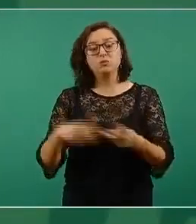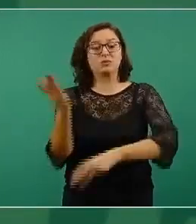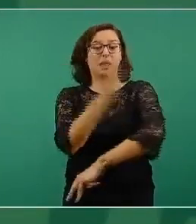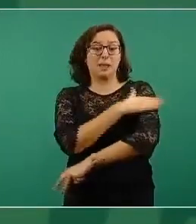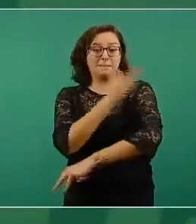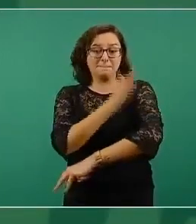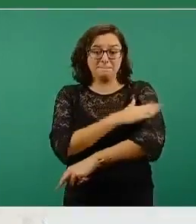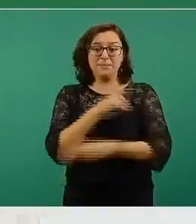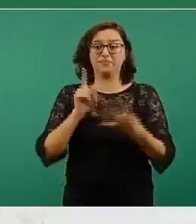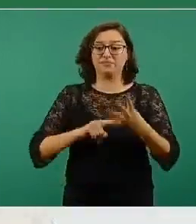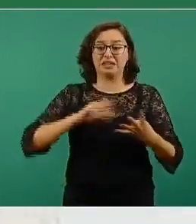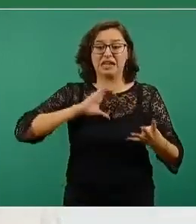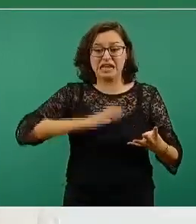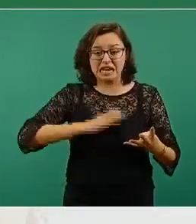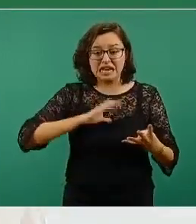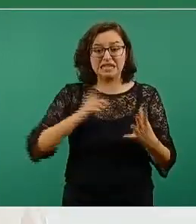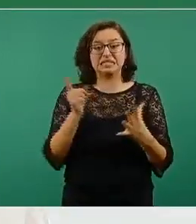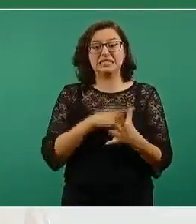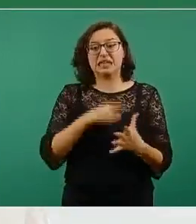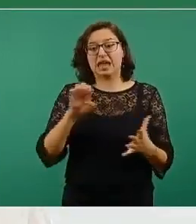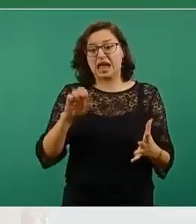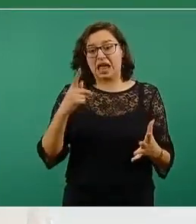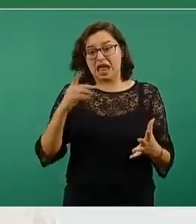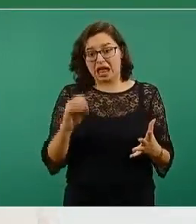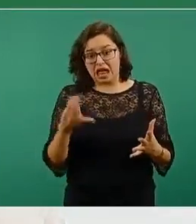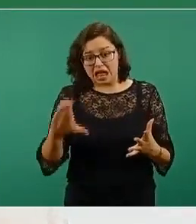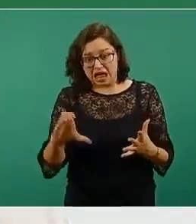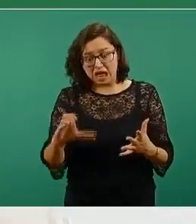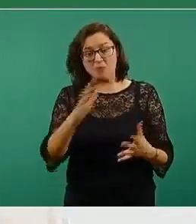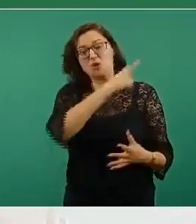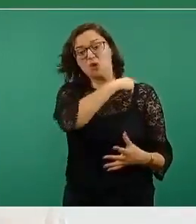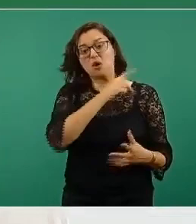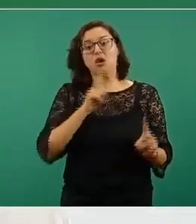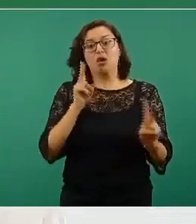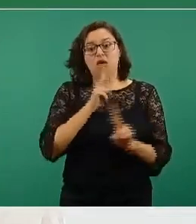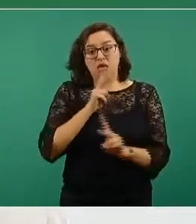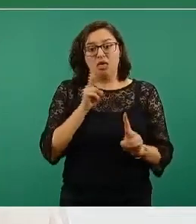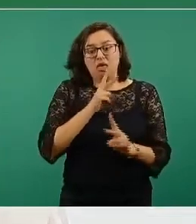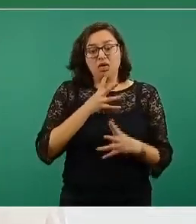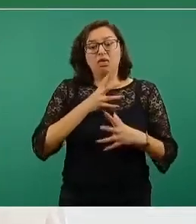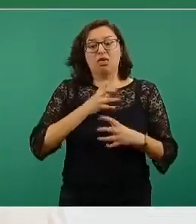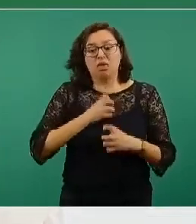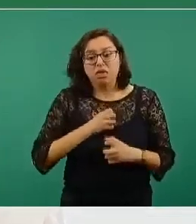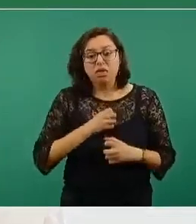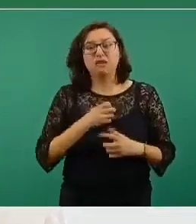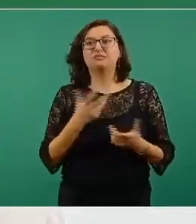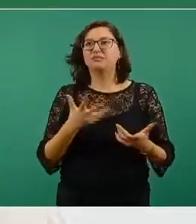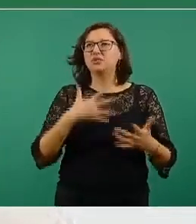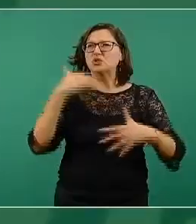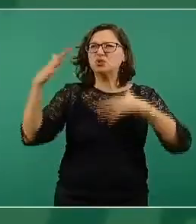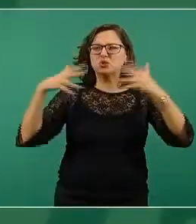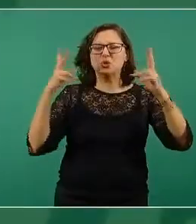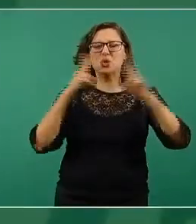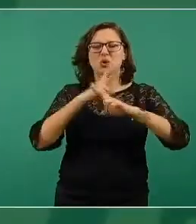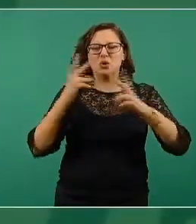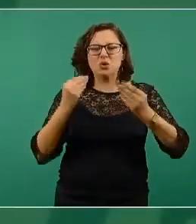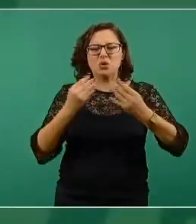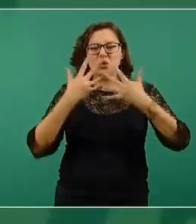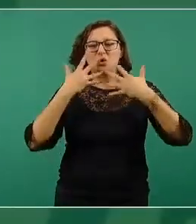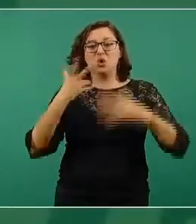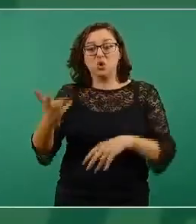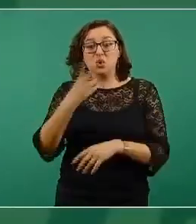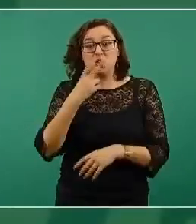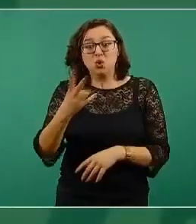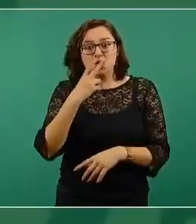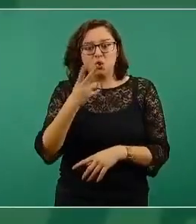múltiples cánceres, la enfermedad pulmonar obstructiva crónica que se asocia con daños ambientales, con contaminación, y con el tabaco